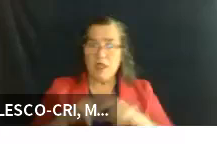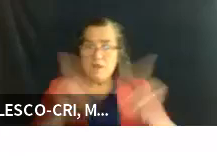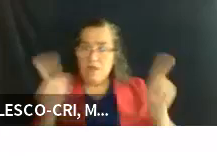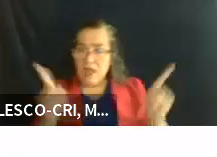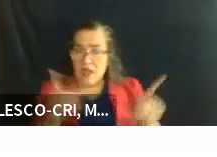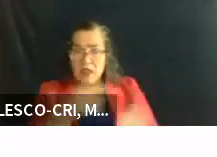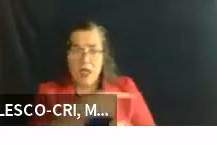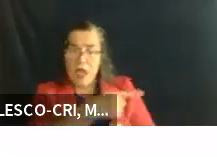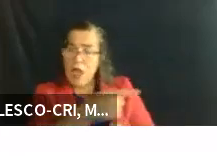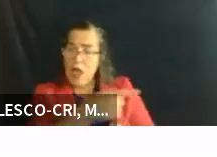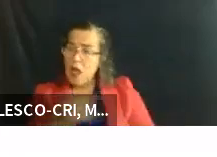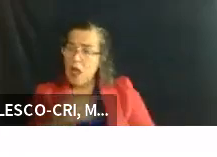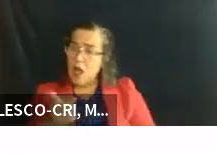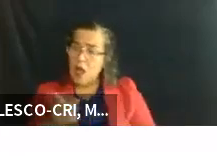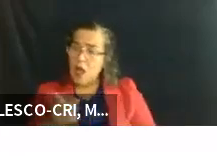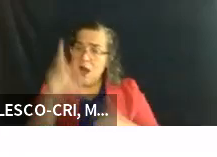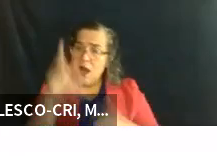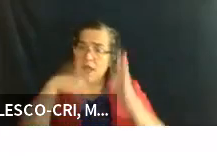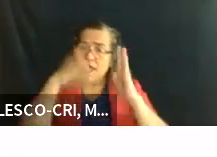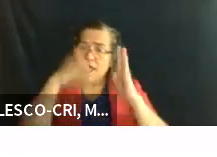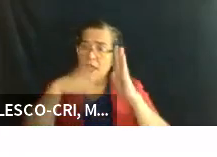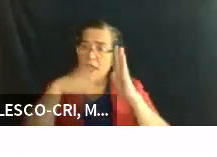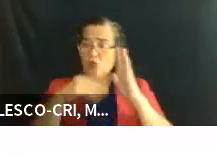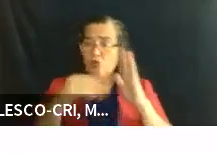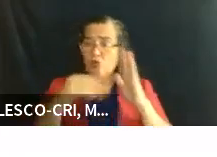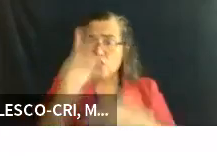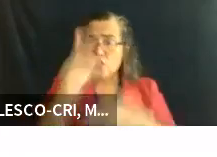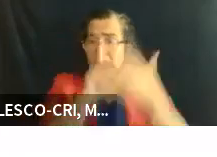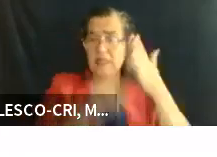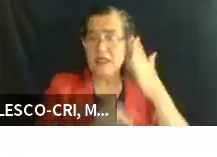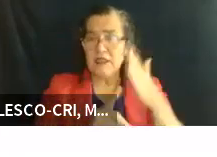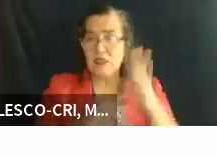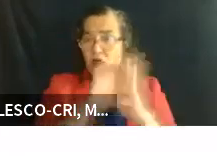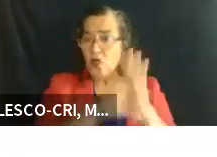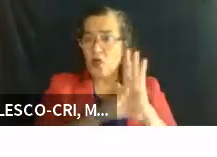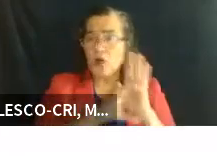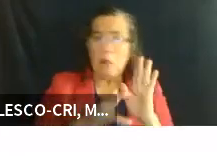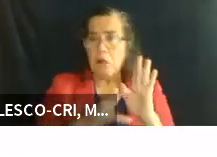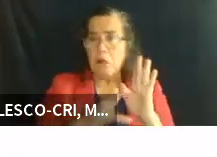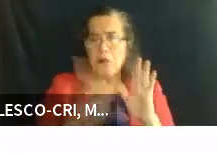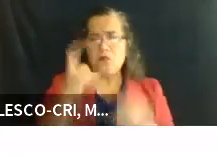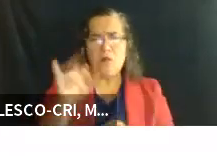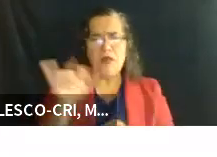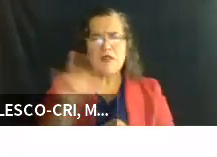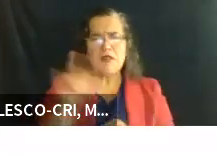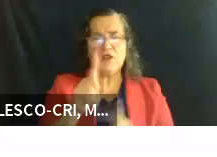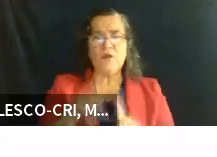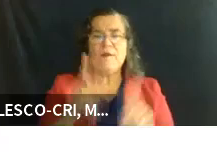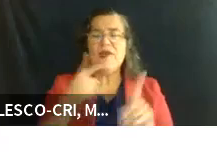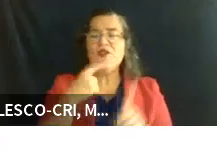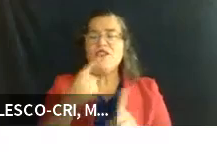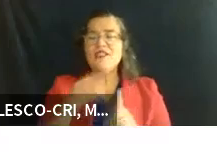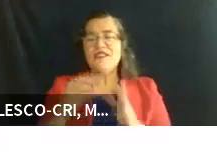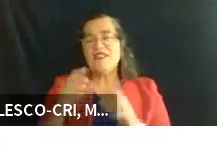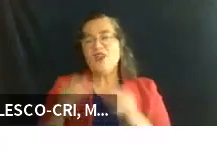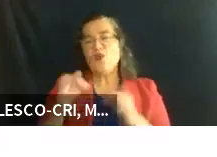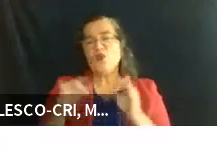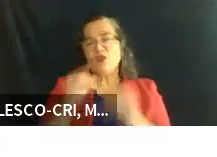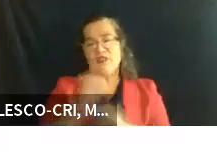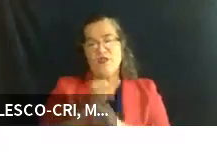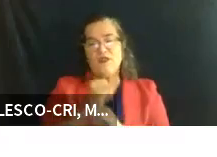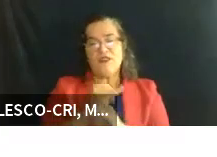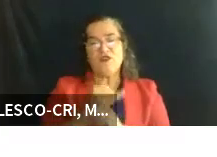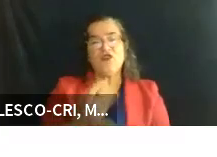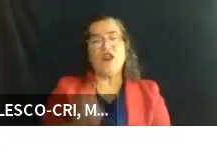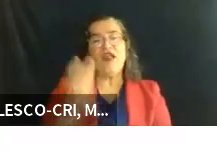la literatura sobre el diseño curricular, pero permítanme referir la fuente para ser justa con la institución. En este sentido,